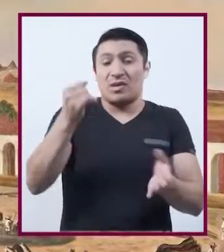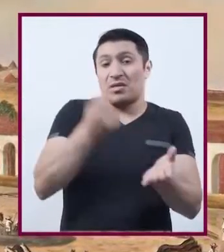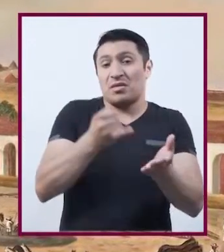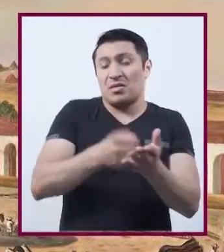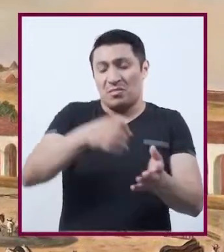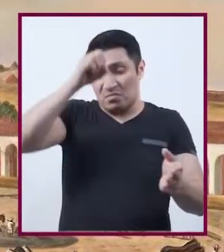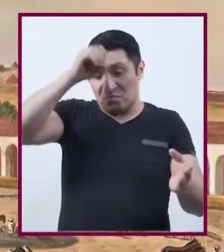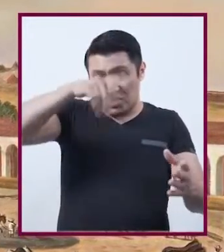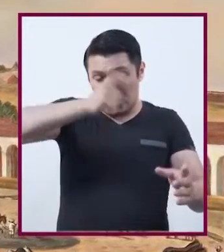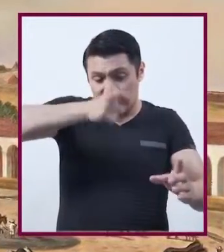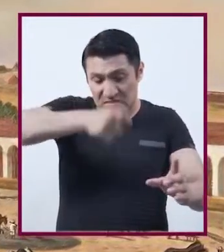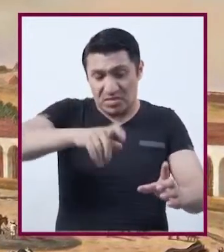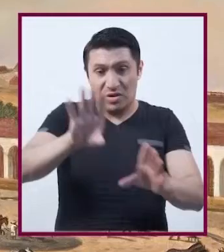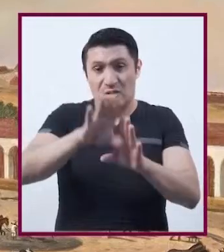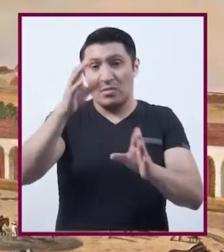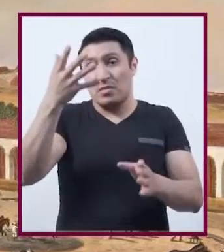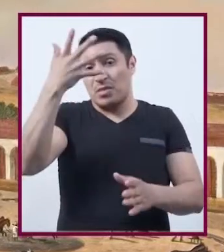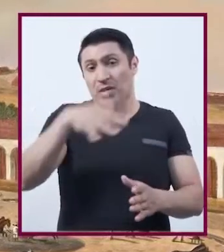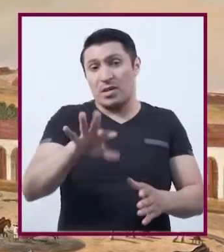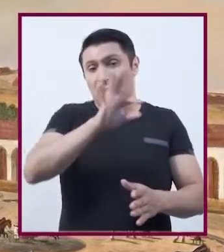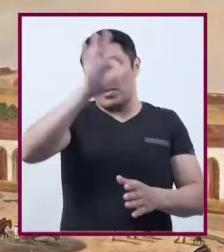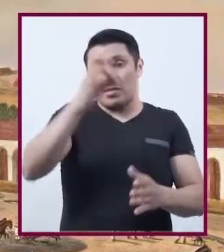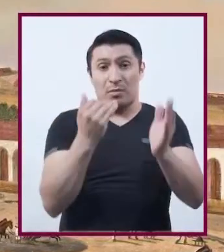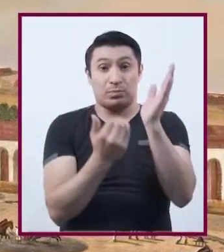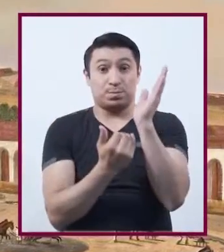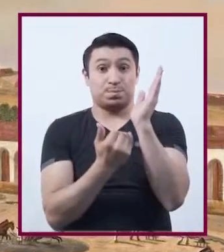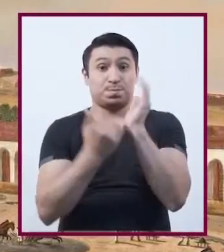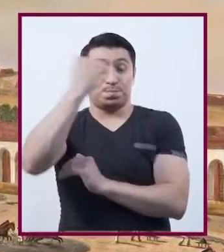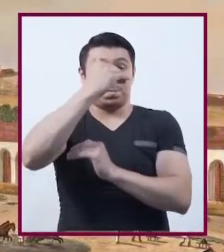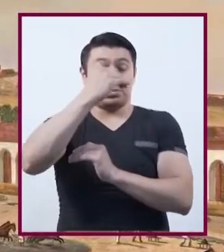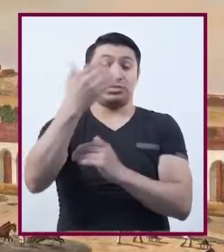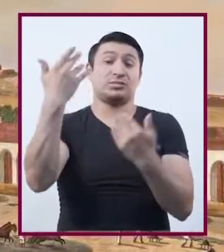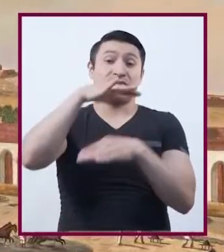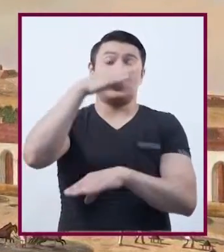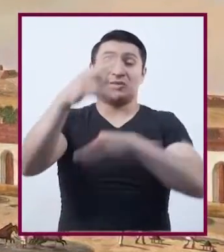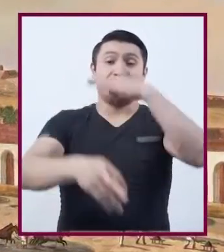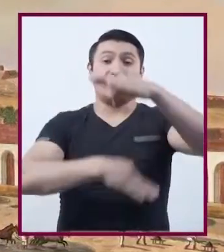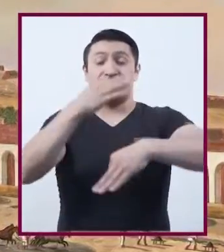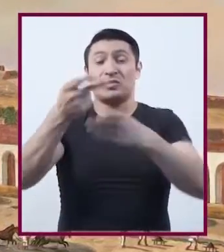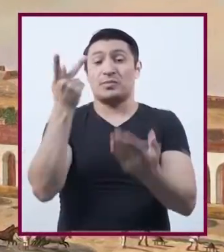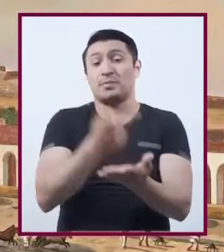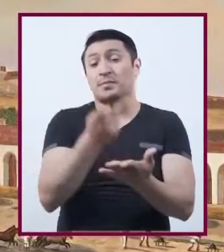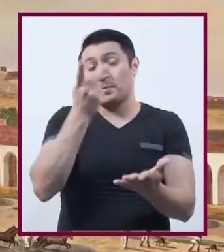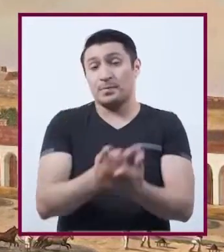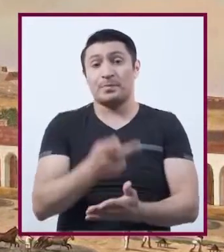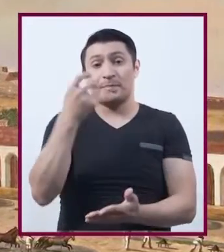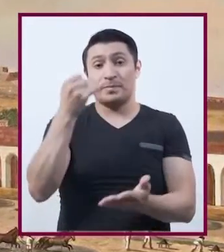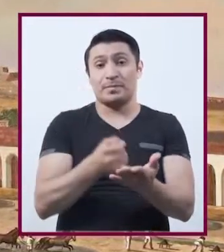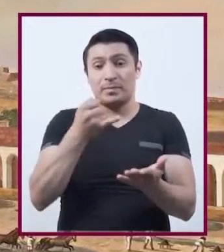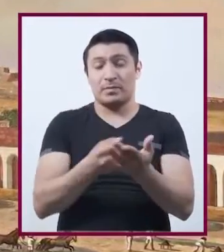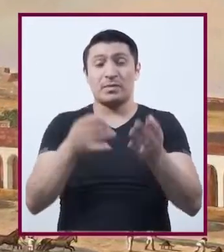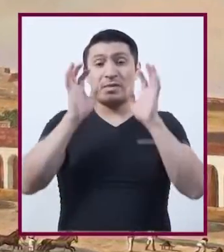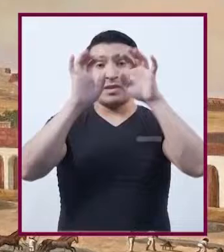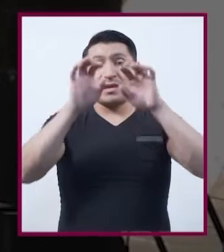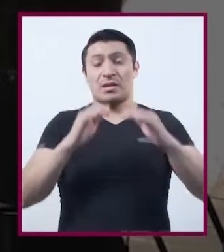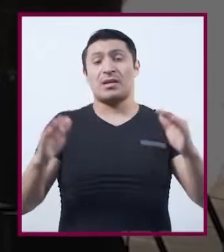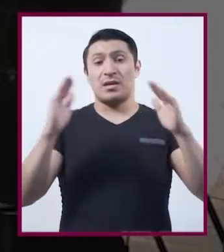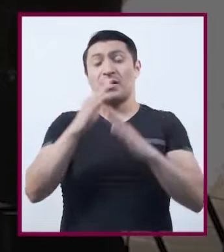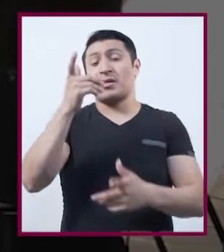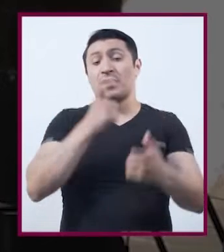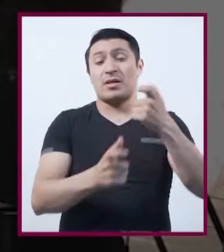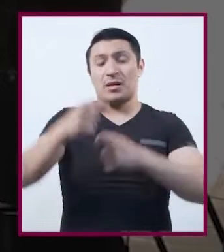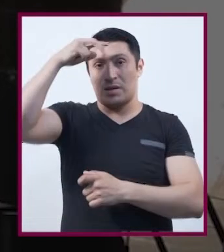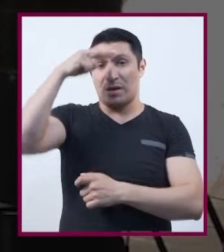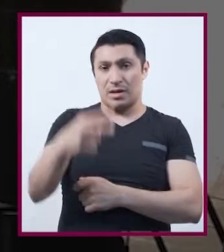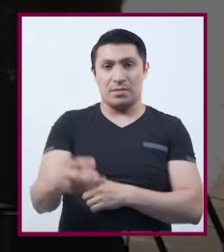tanto, no era de extrañar que el impuesto minero fuera tan alto como 10% sobre toda la producción de plata.